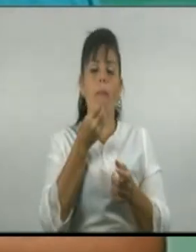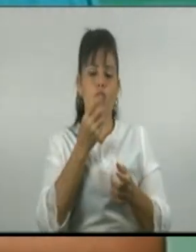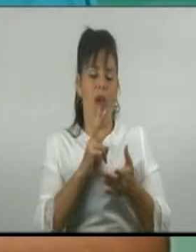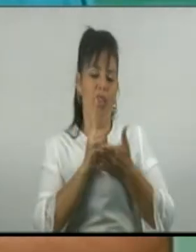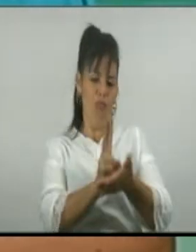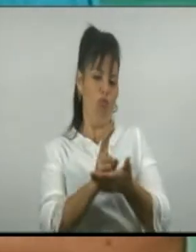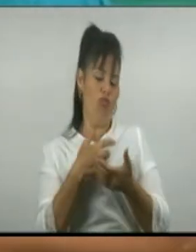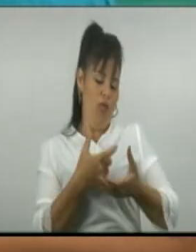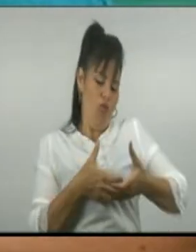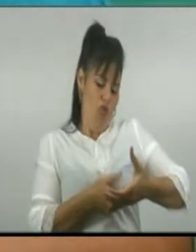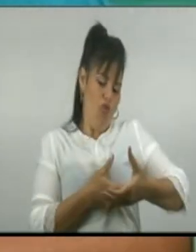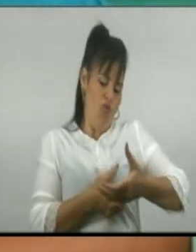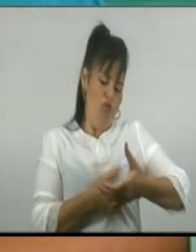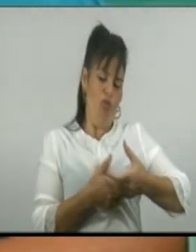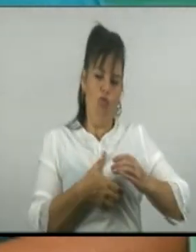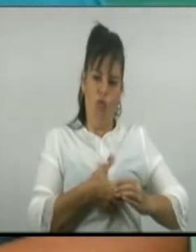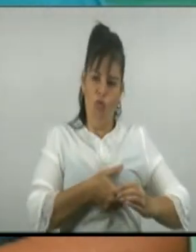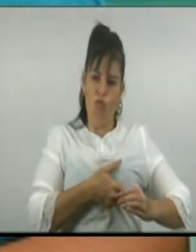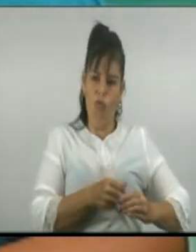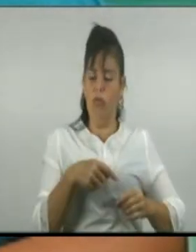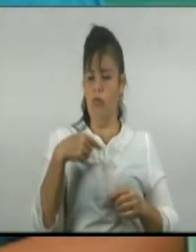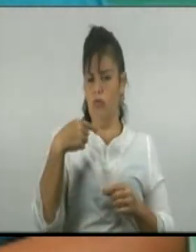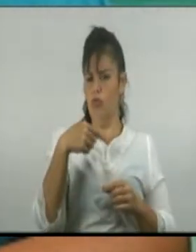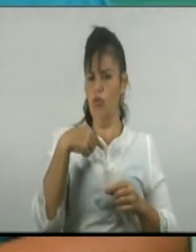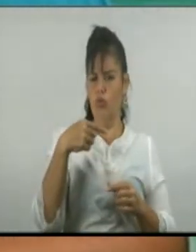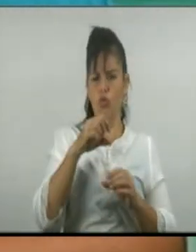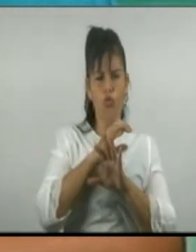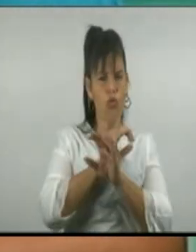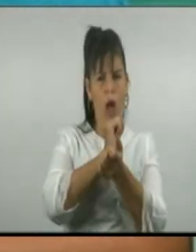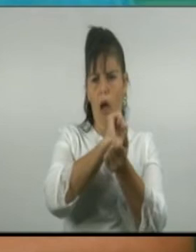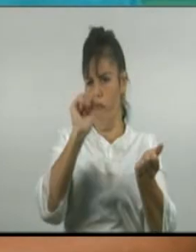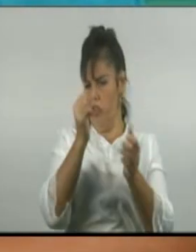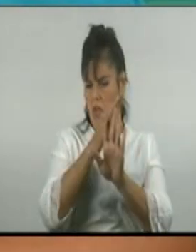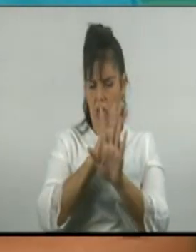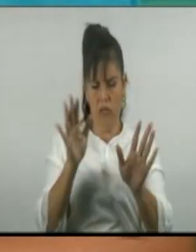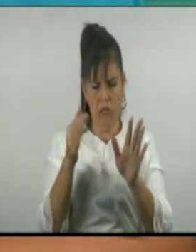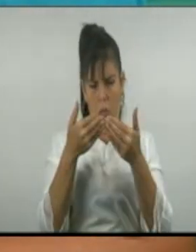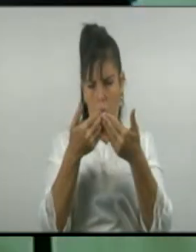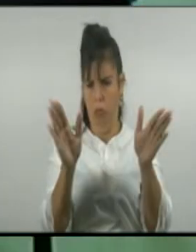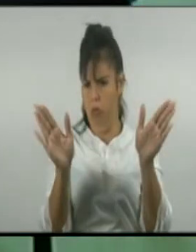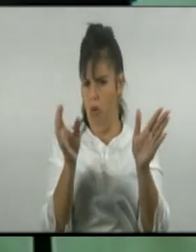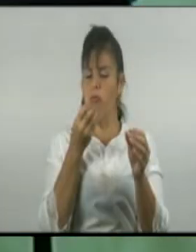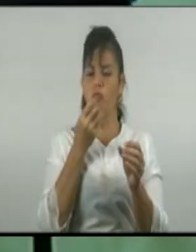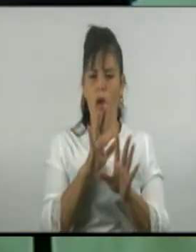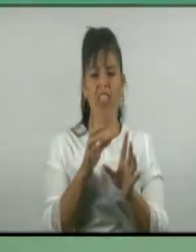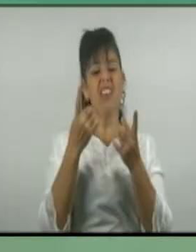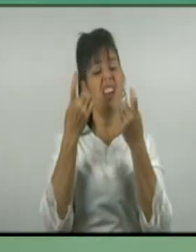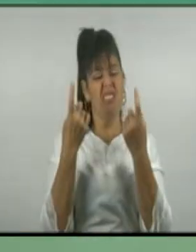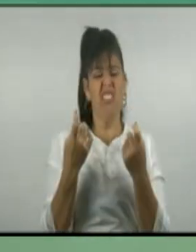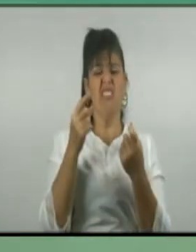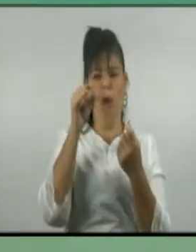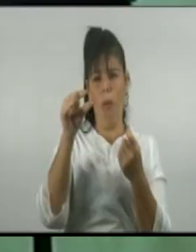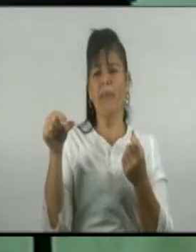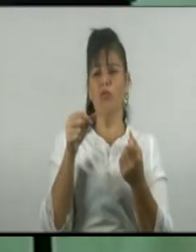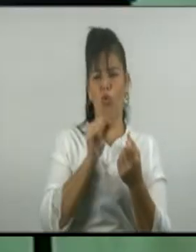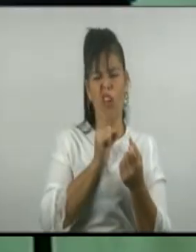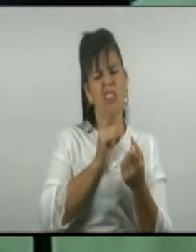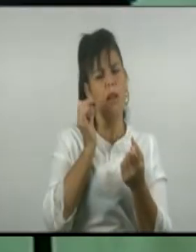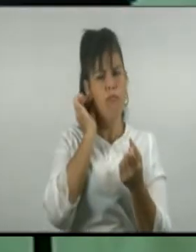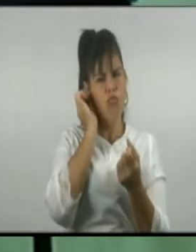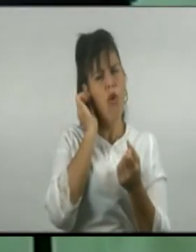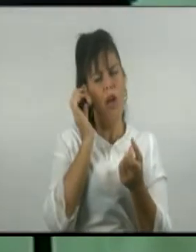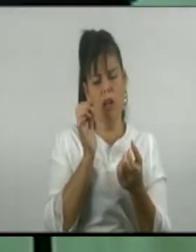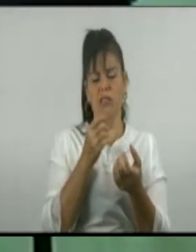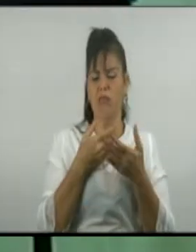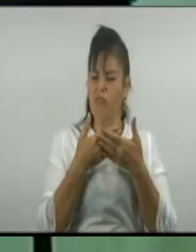donación exactamente están abiertos a todas las horas todas las donaciones las puertas están abiertas necesitamos donantes lo necesitan los niños